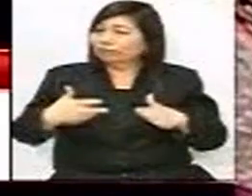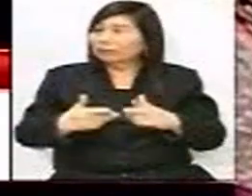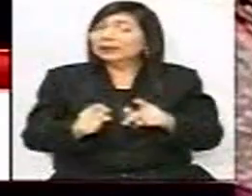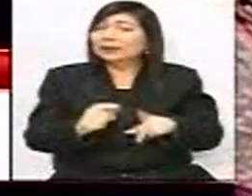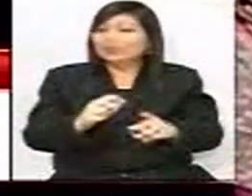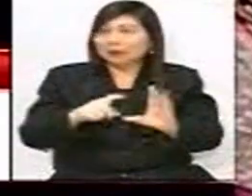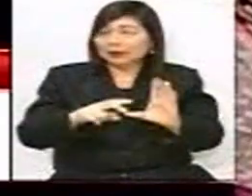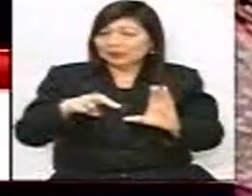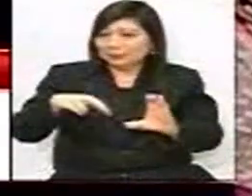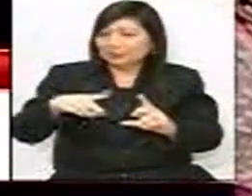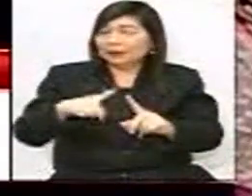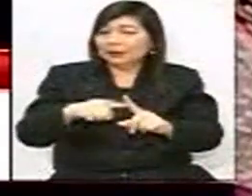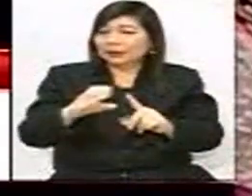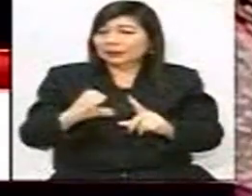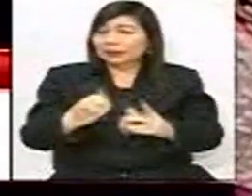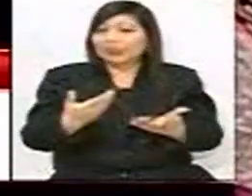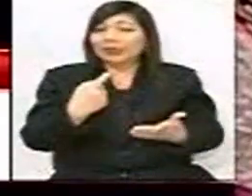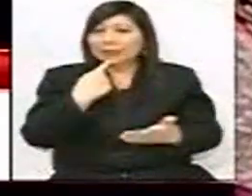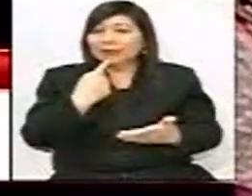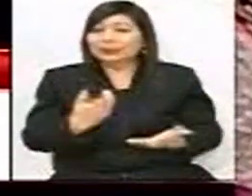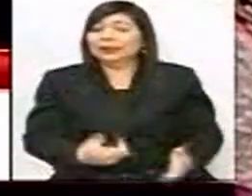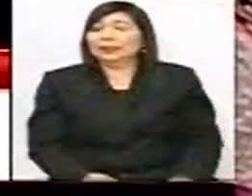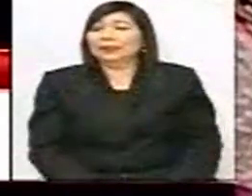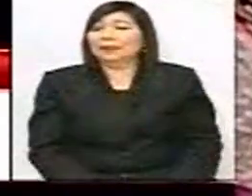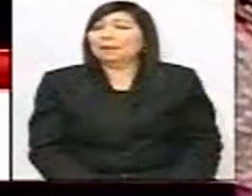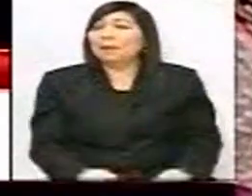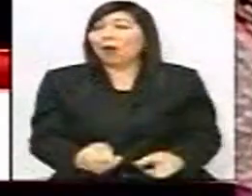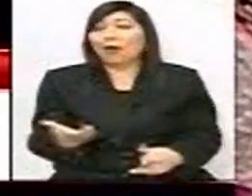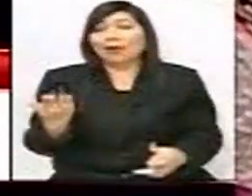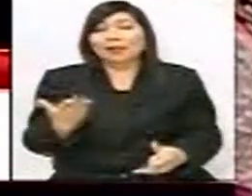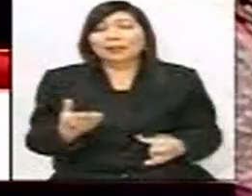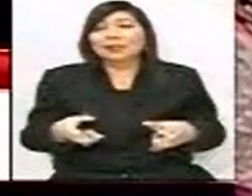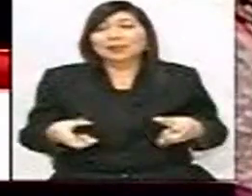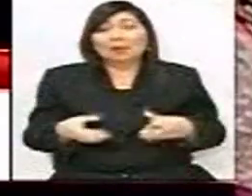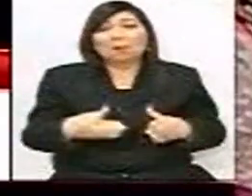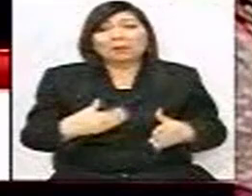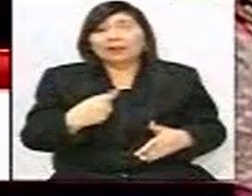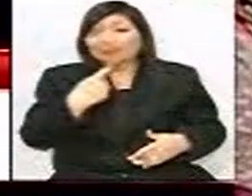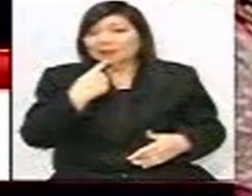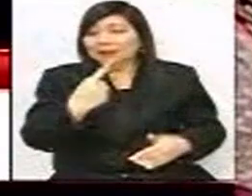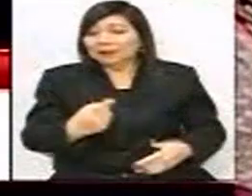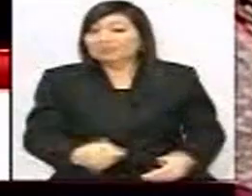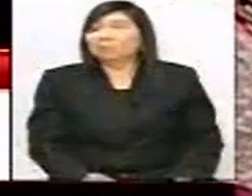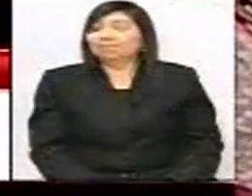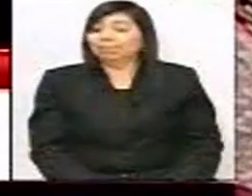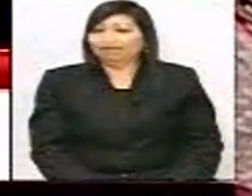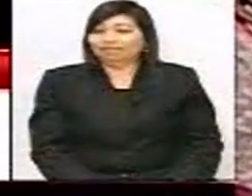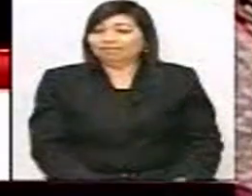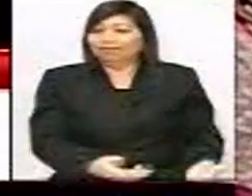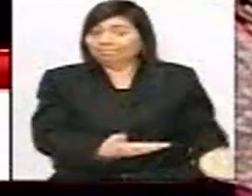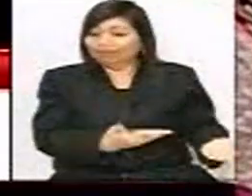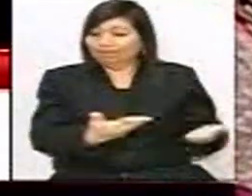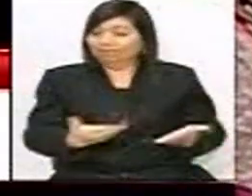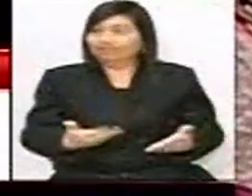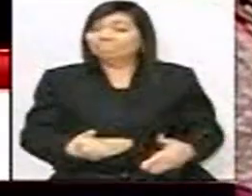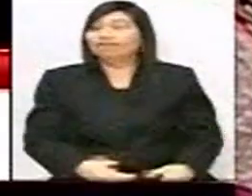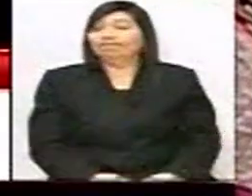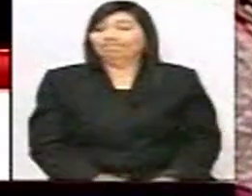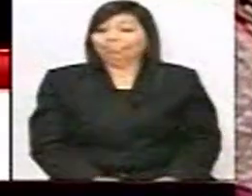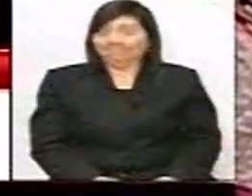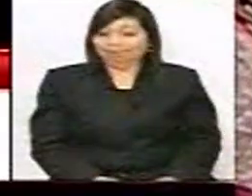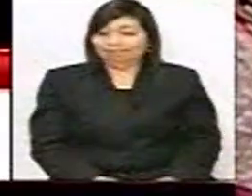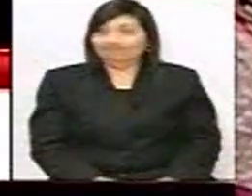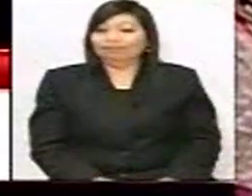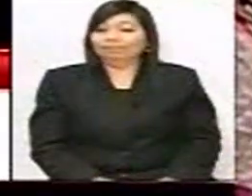que también tenía muchas cosas que decirle, pero ojalá que desde esta comisión se le pueda hacer una próxima invitación.